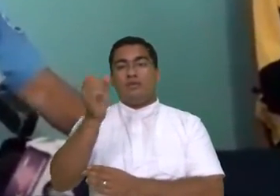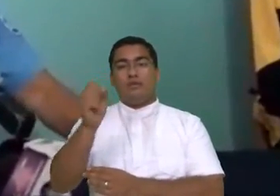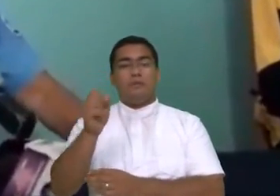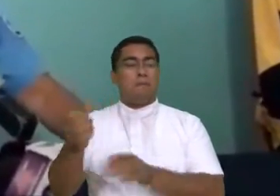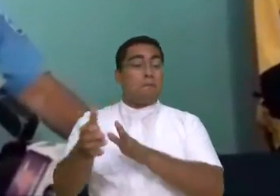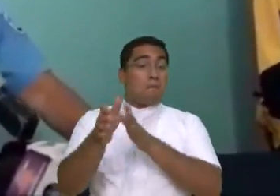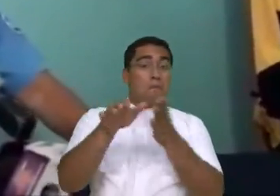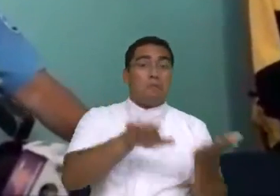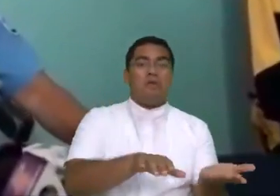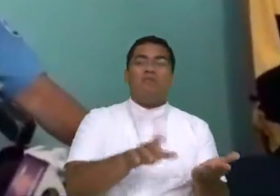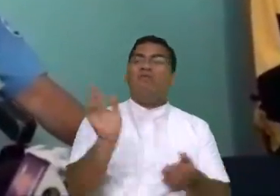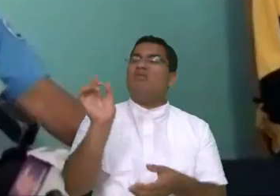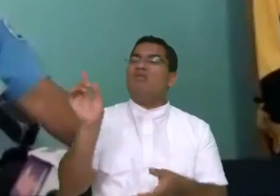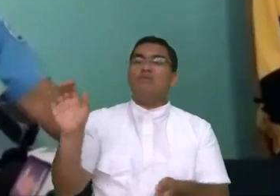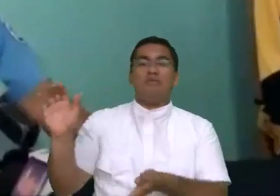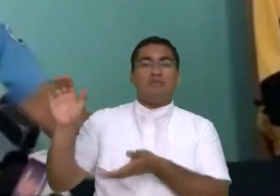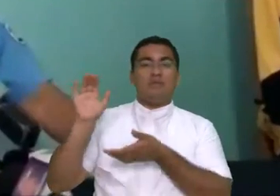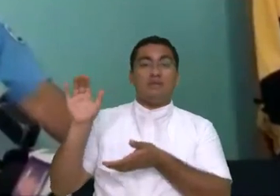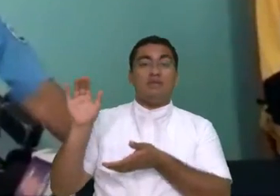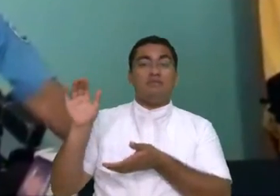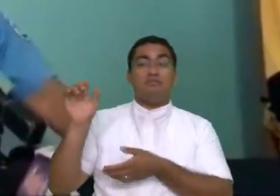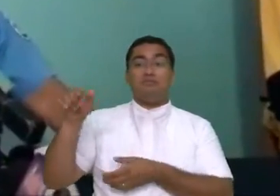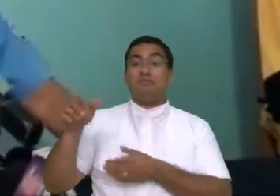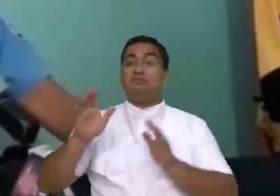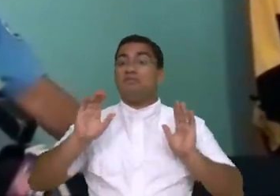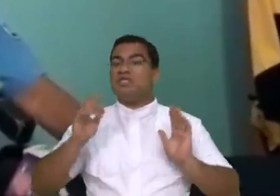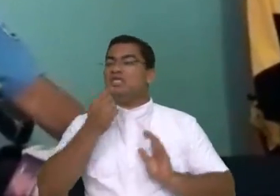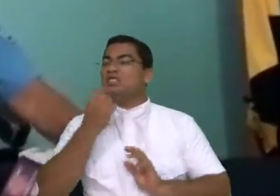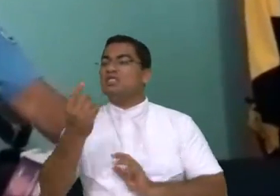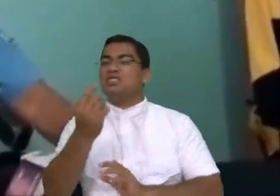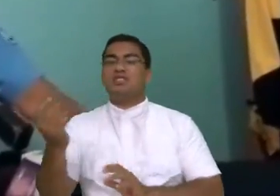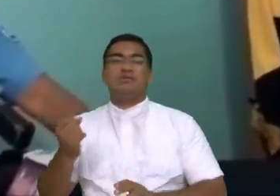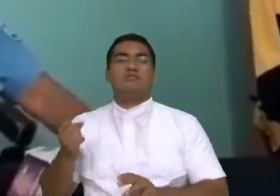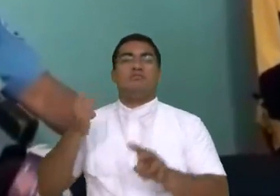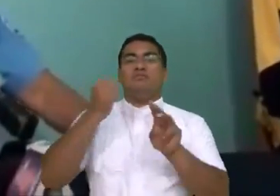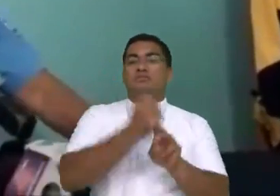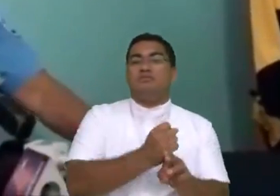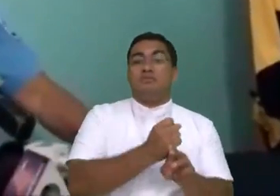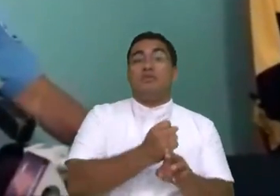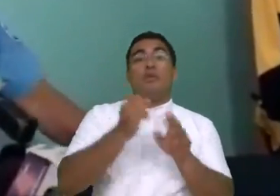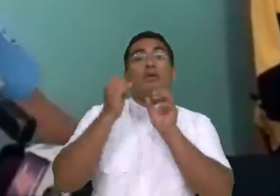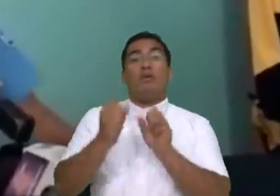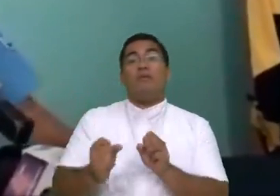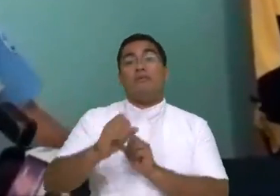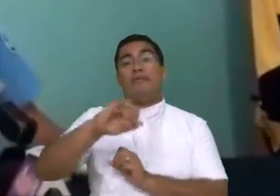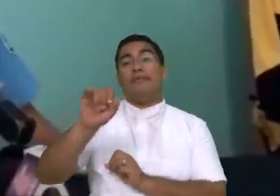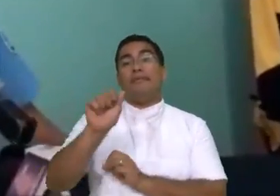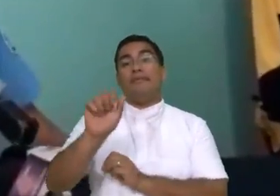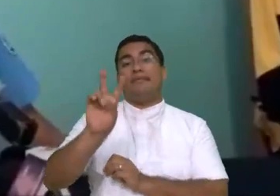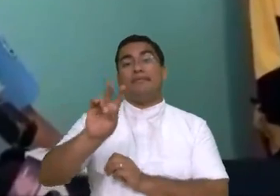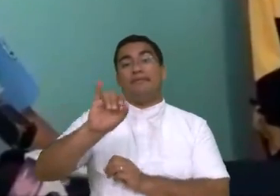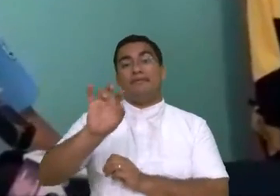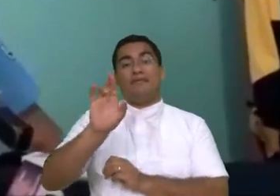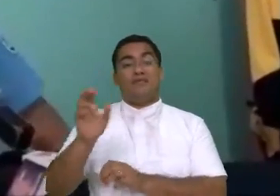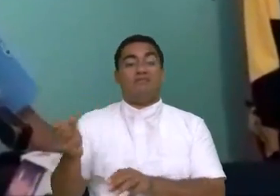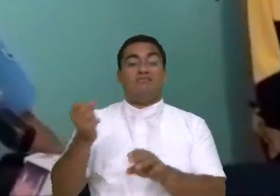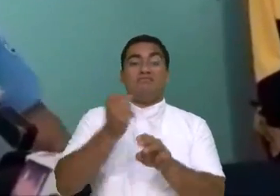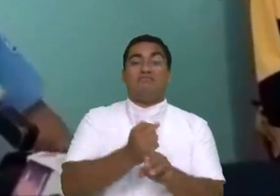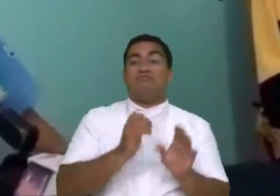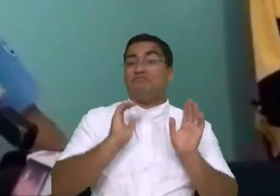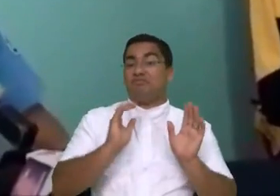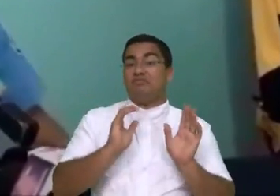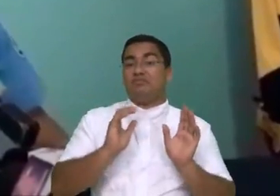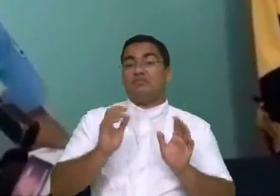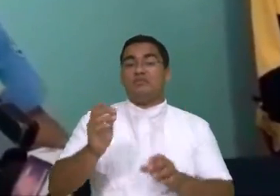Mazatepe, en el departamento de Masaya, el autor del asesinato, Javier Francisco Gutiérrez Larios. El comisionado general